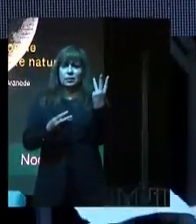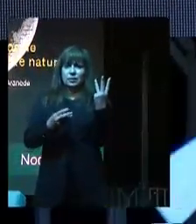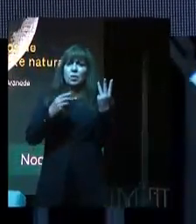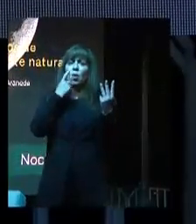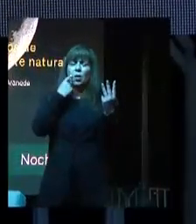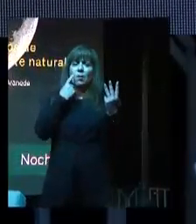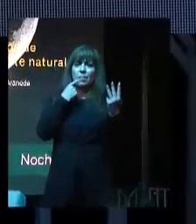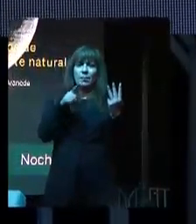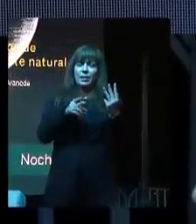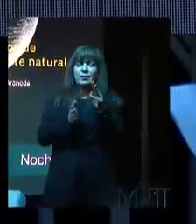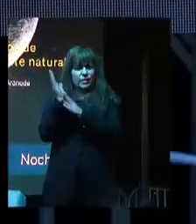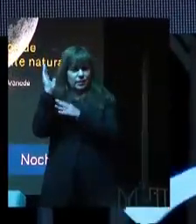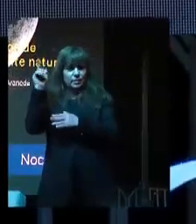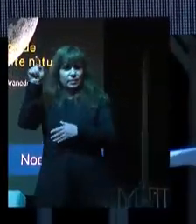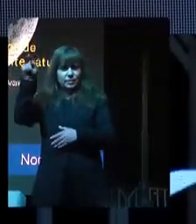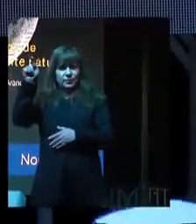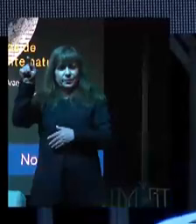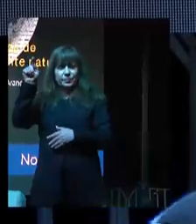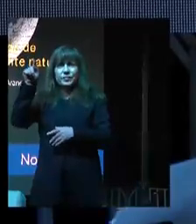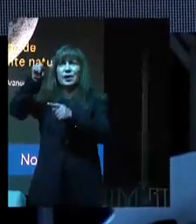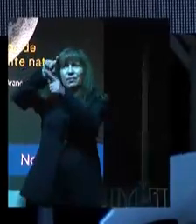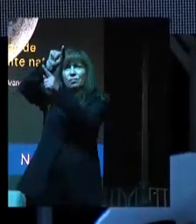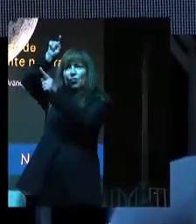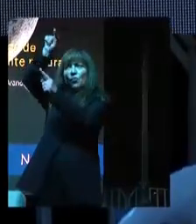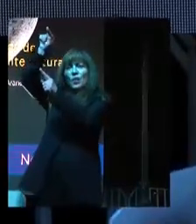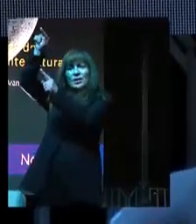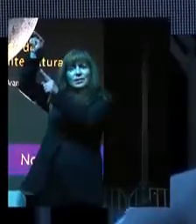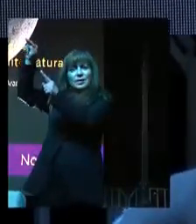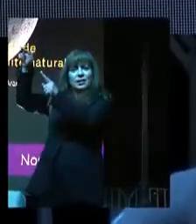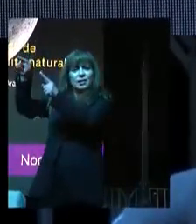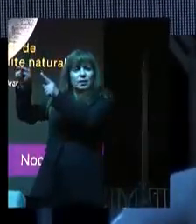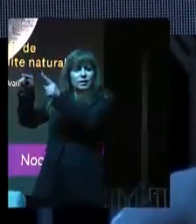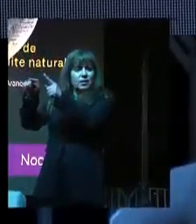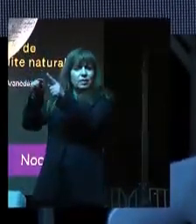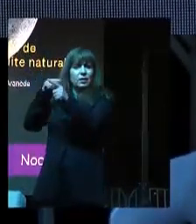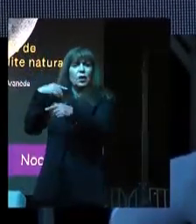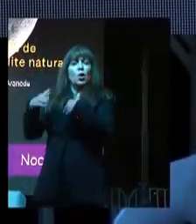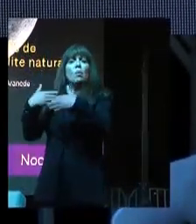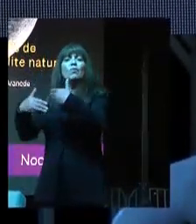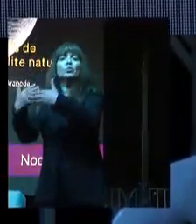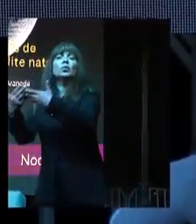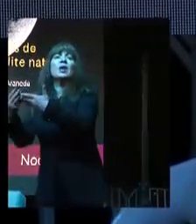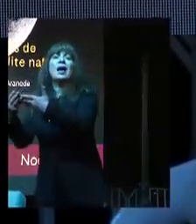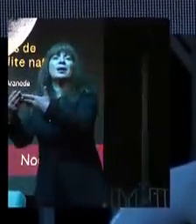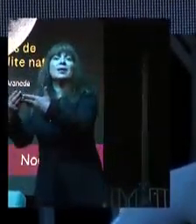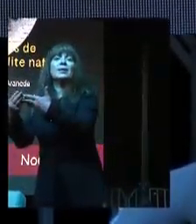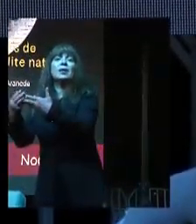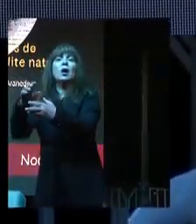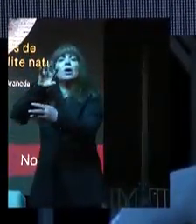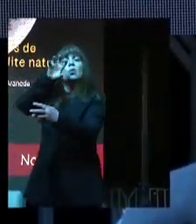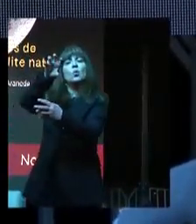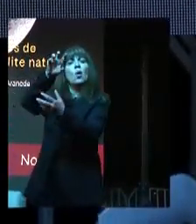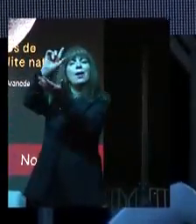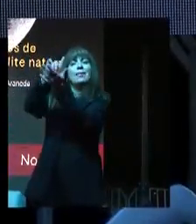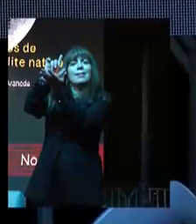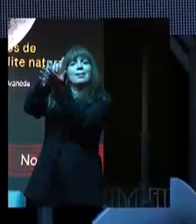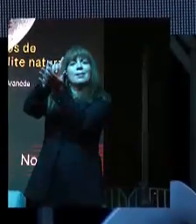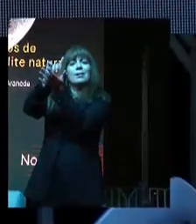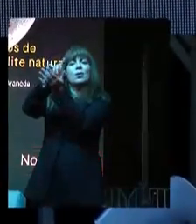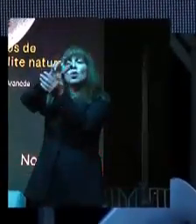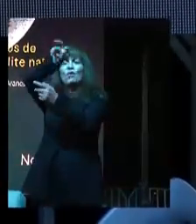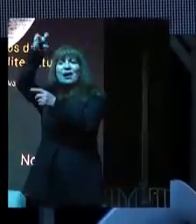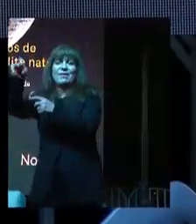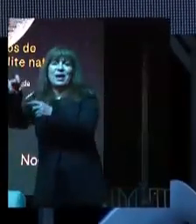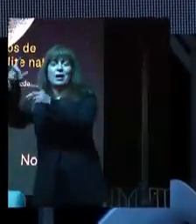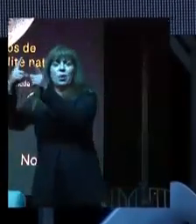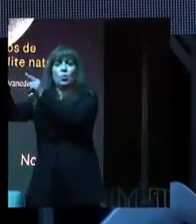y van a ir a dar una vuelta y ver cómo funciona la nave. Y se van a devolver, no van a bajar en la Luna.